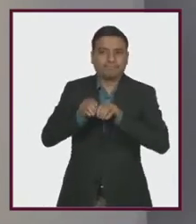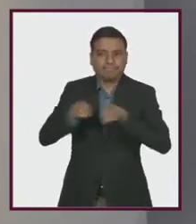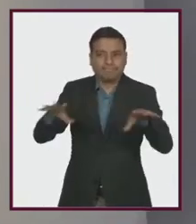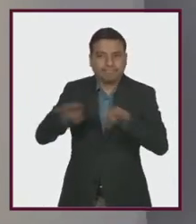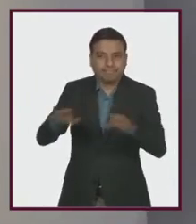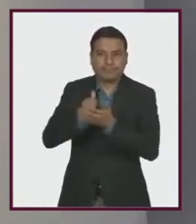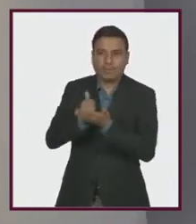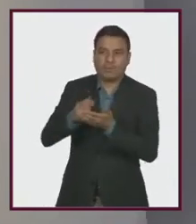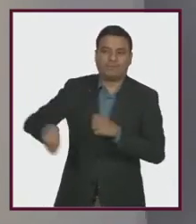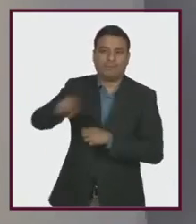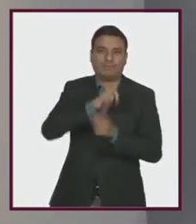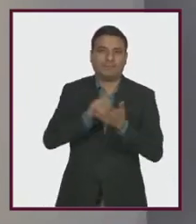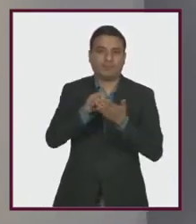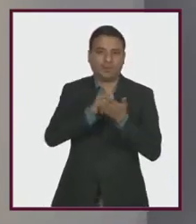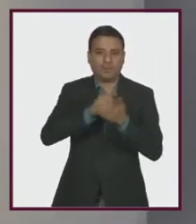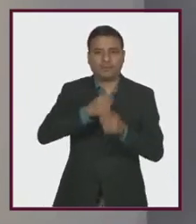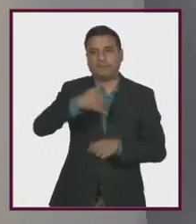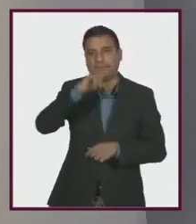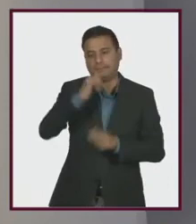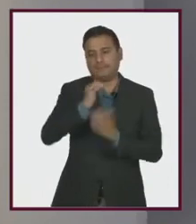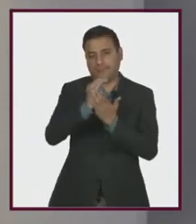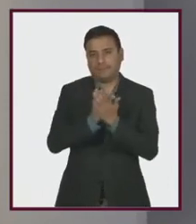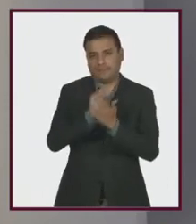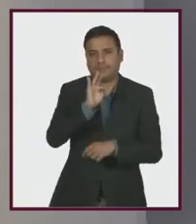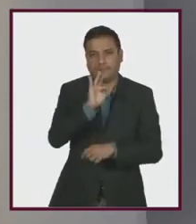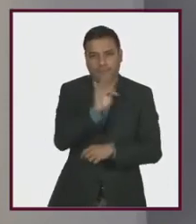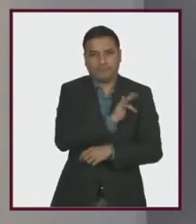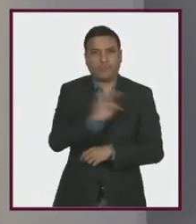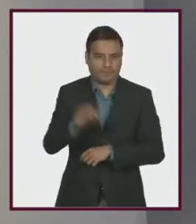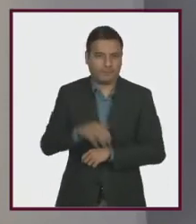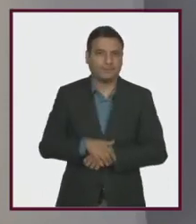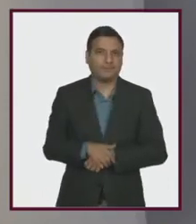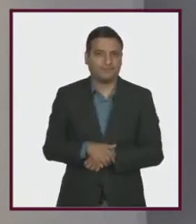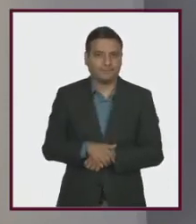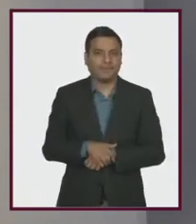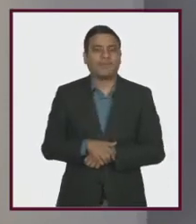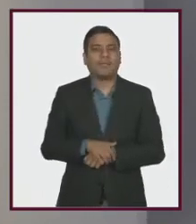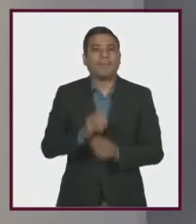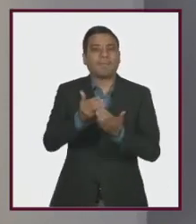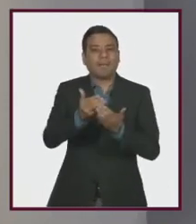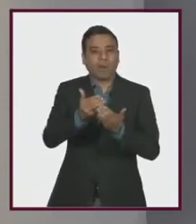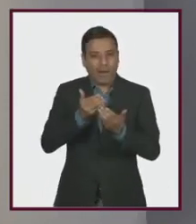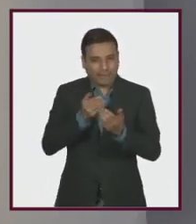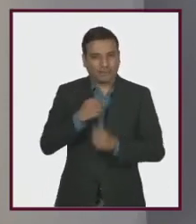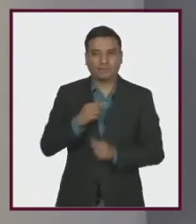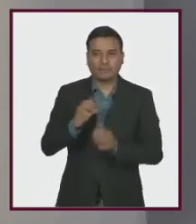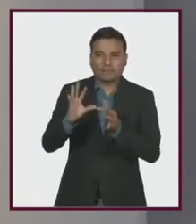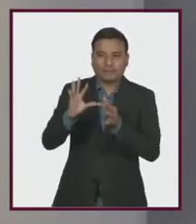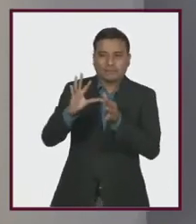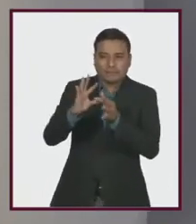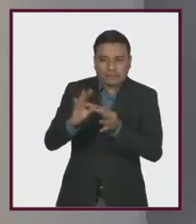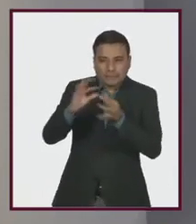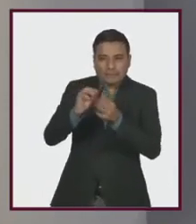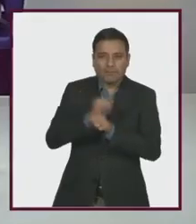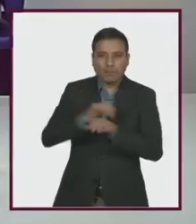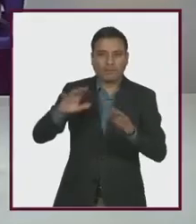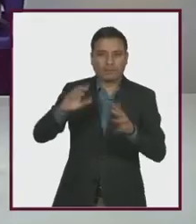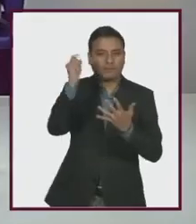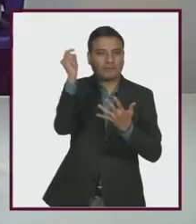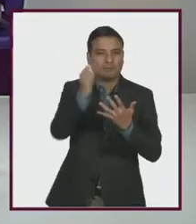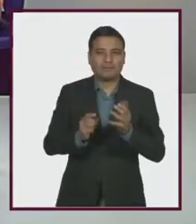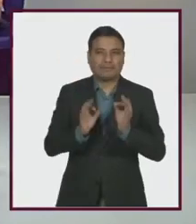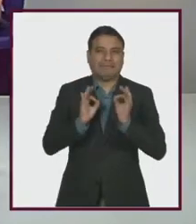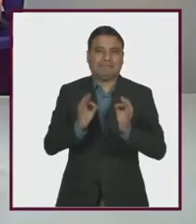Entonces, realmente hay que tener claro, hay que partir de dar información adecuada para que ellos reconozcan